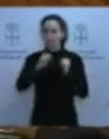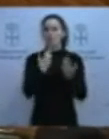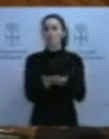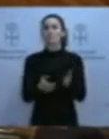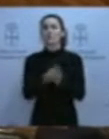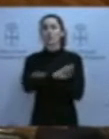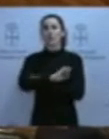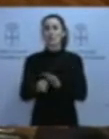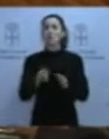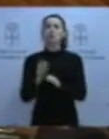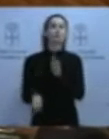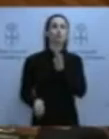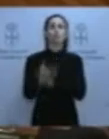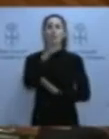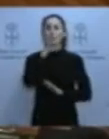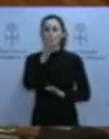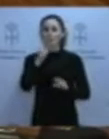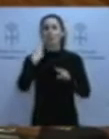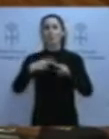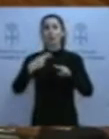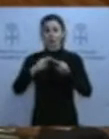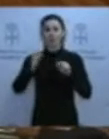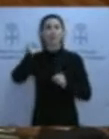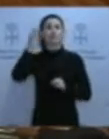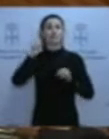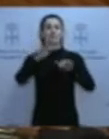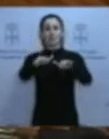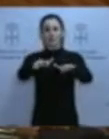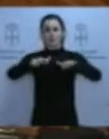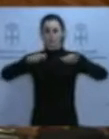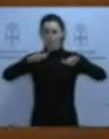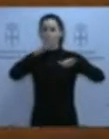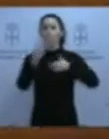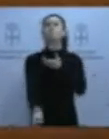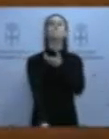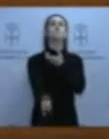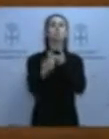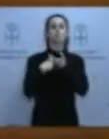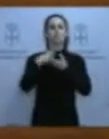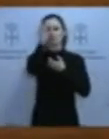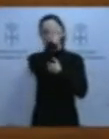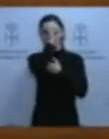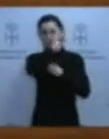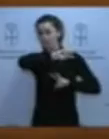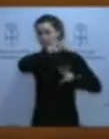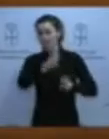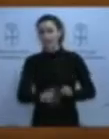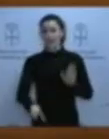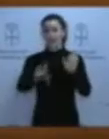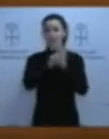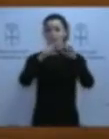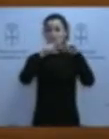de políticas asamblearias en las que nosotros sí que creemos, porque se basan en la participación. La ley asturiana que regula